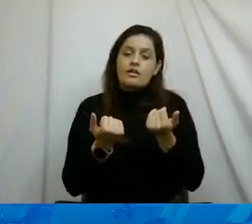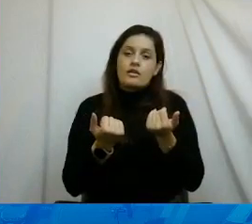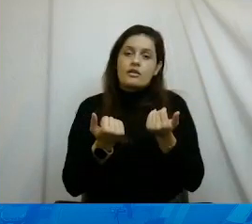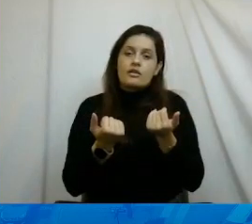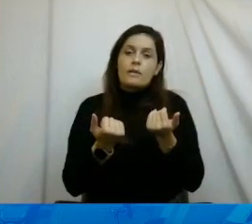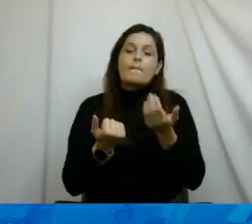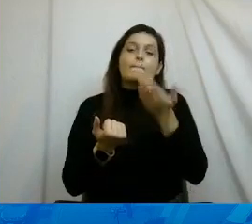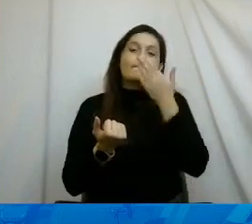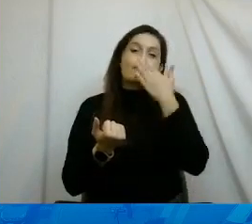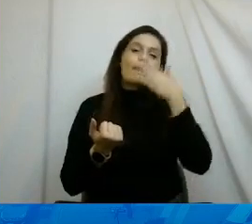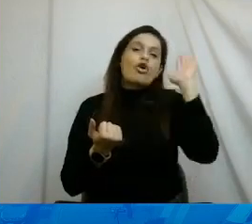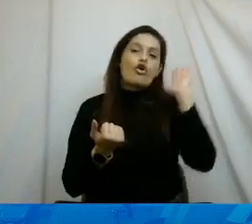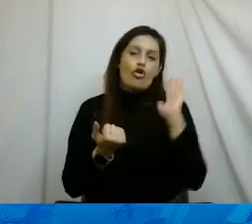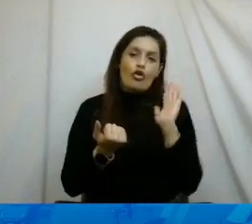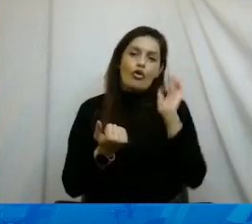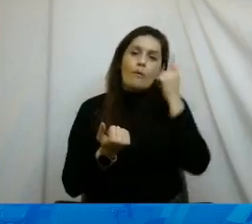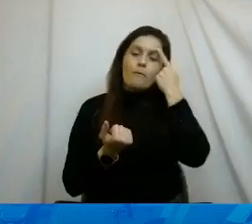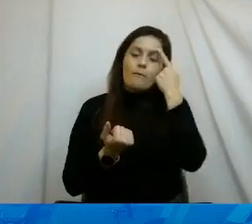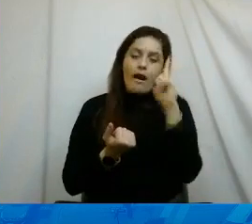mejor para